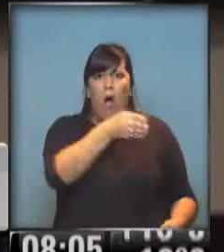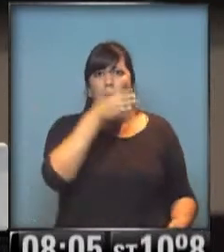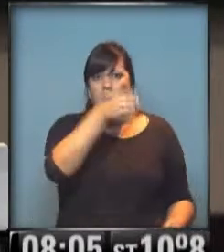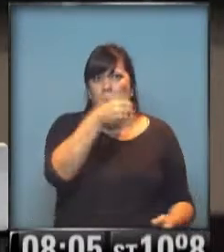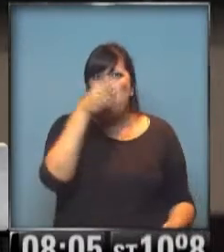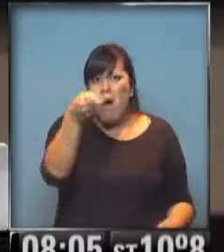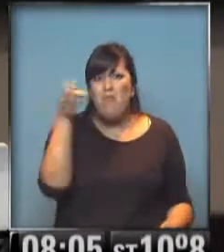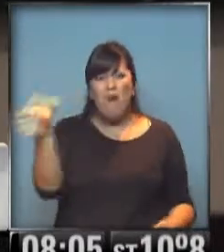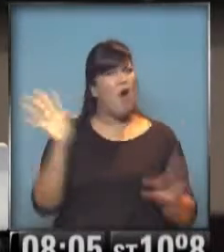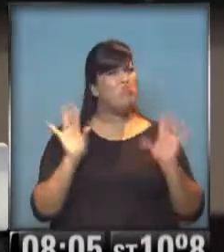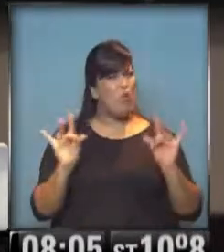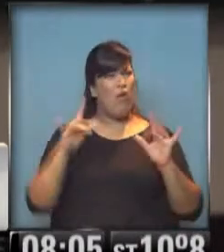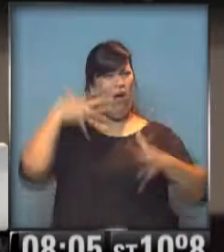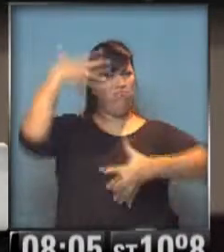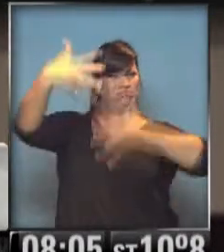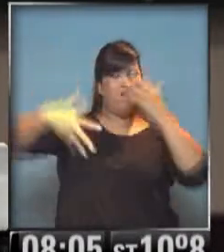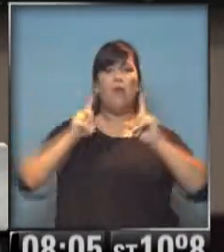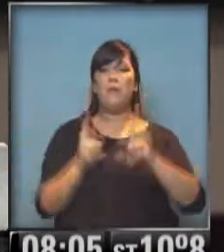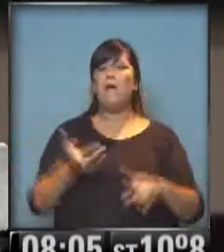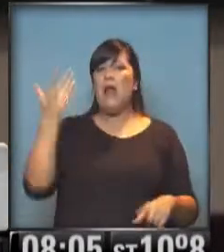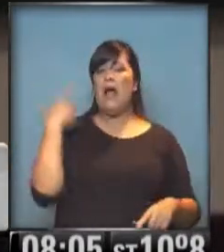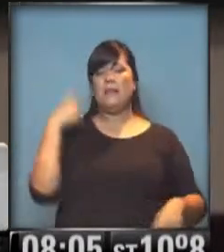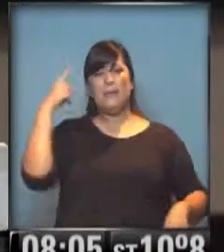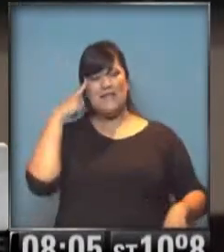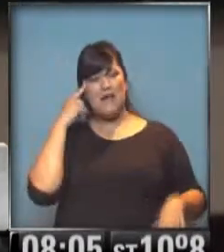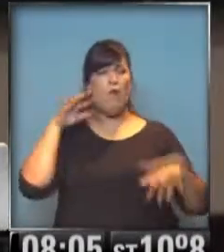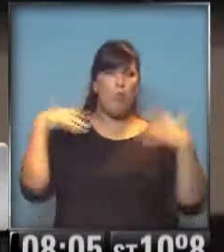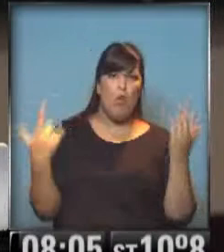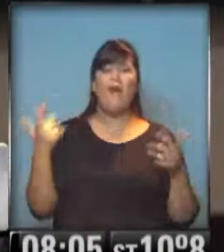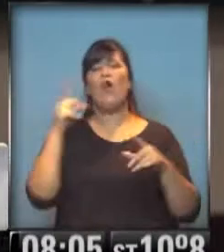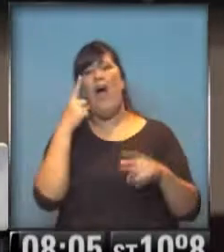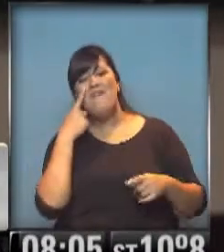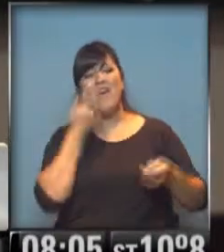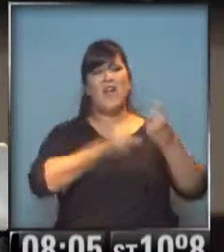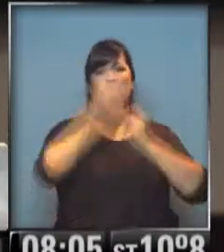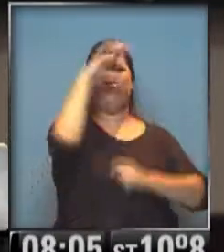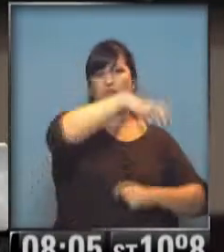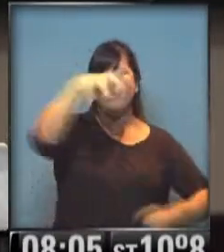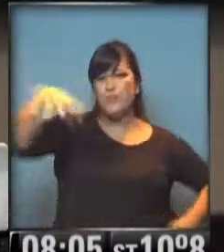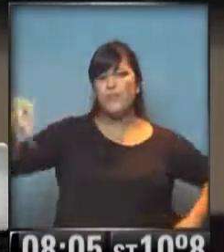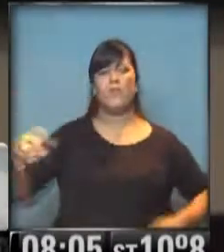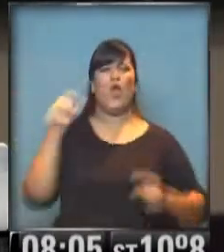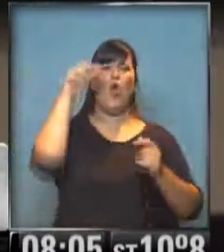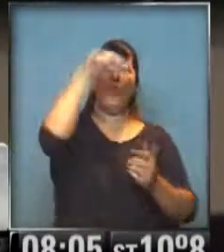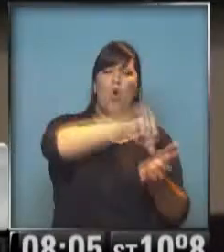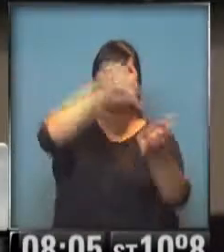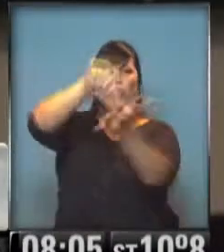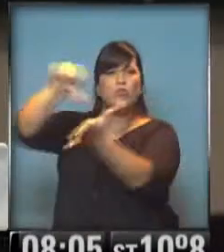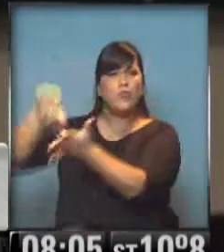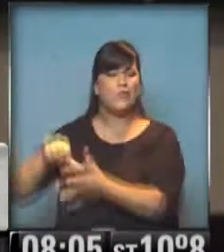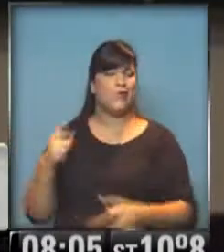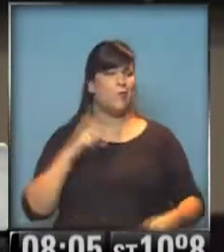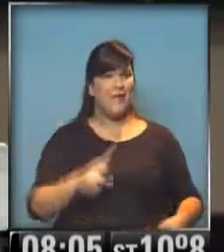este tema o como se intentó en un momento decir bueno los puntos de venta de la garrafa social ton son tal tal y cual pero